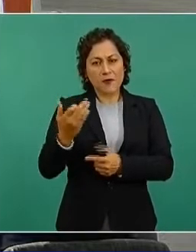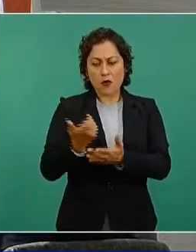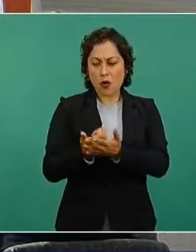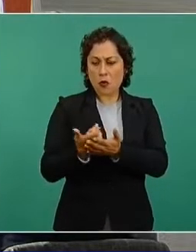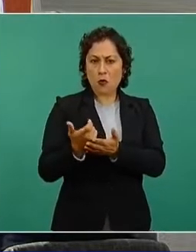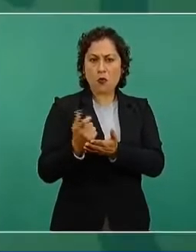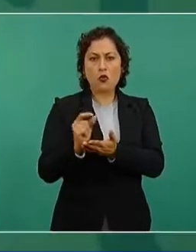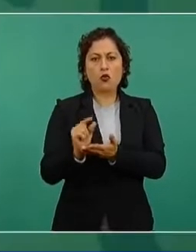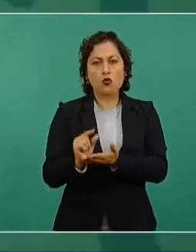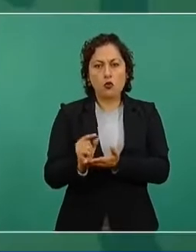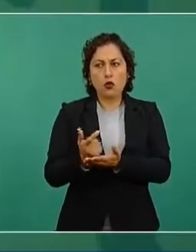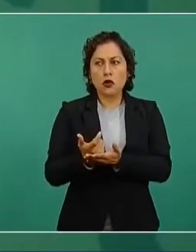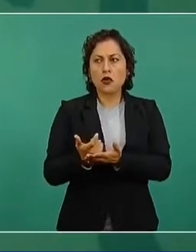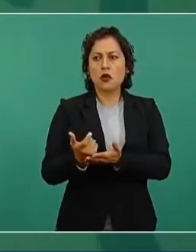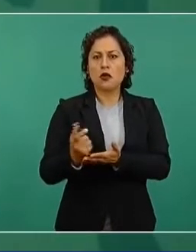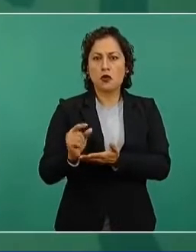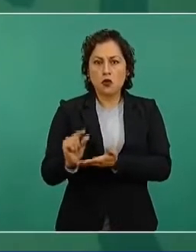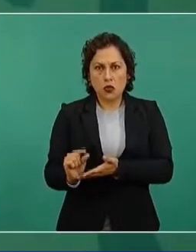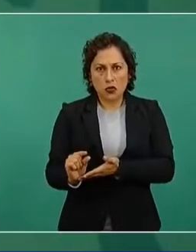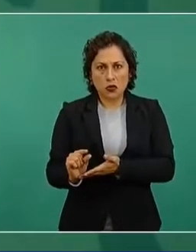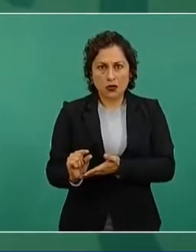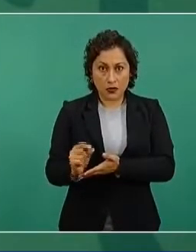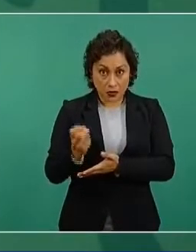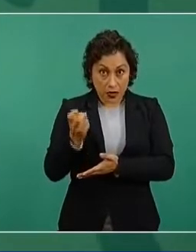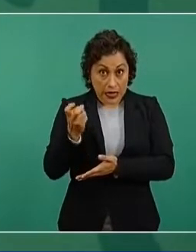Porque esto pues no se lee en el Reforma,